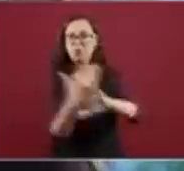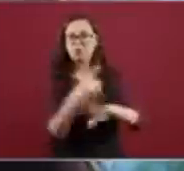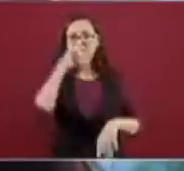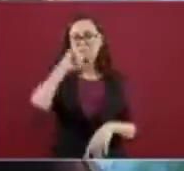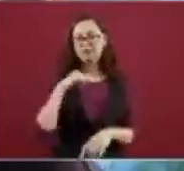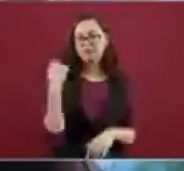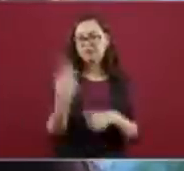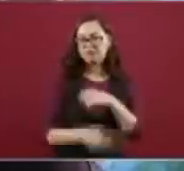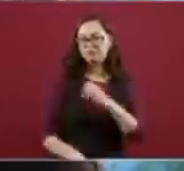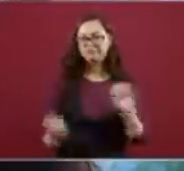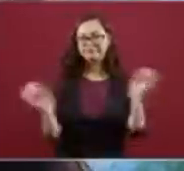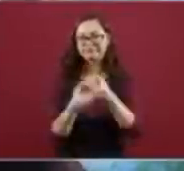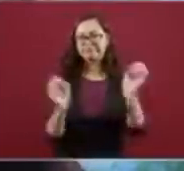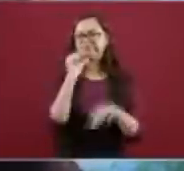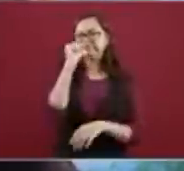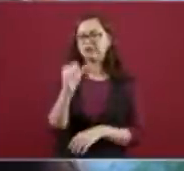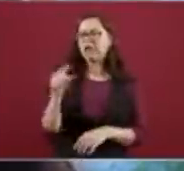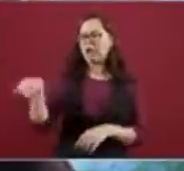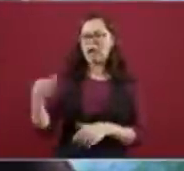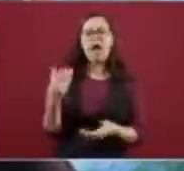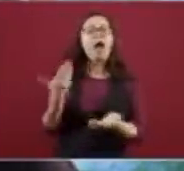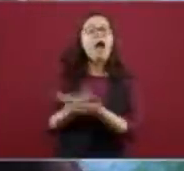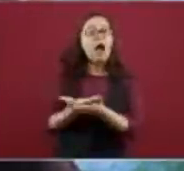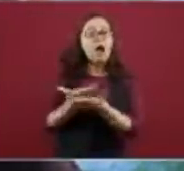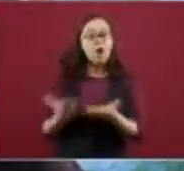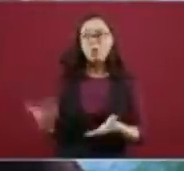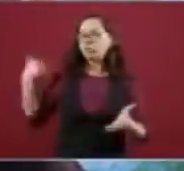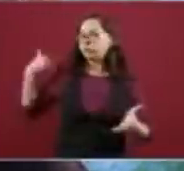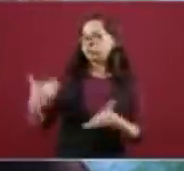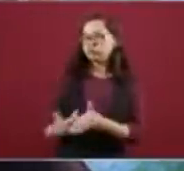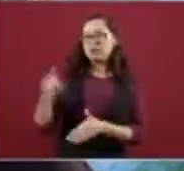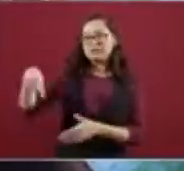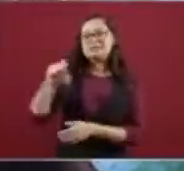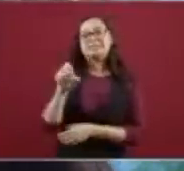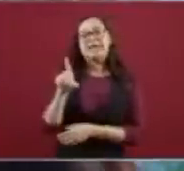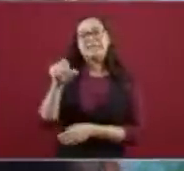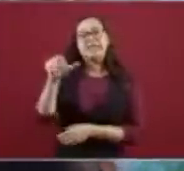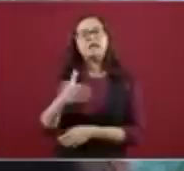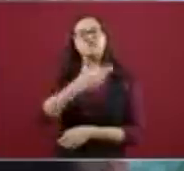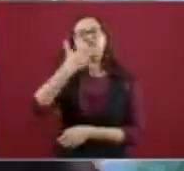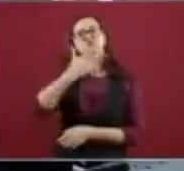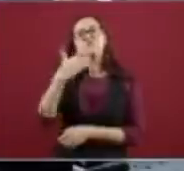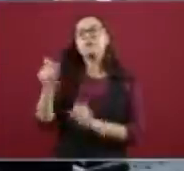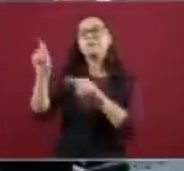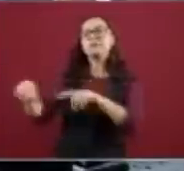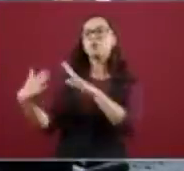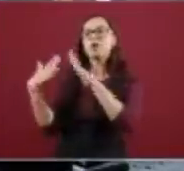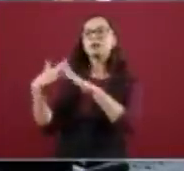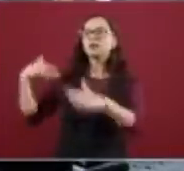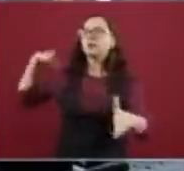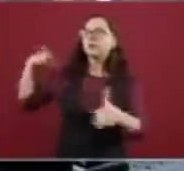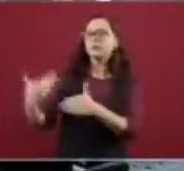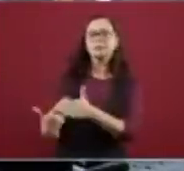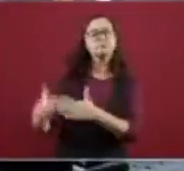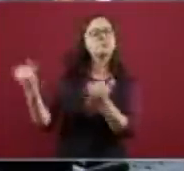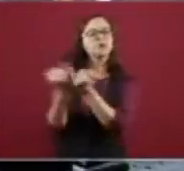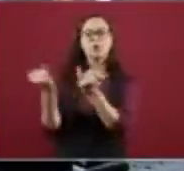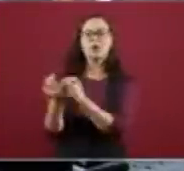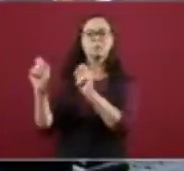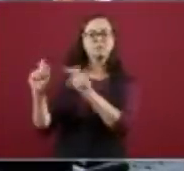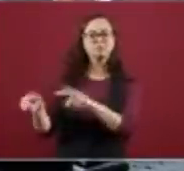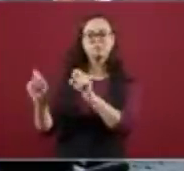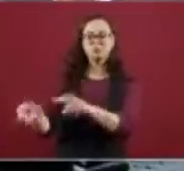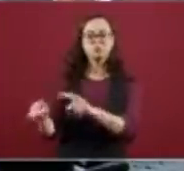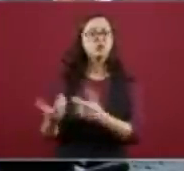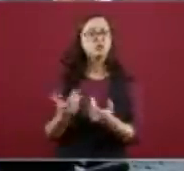zona, repito, donde ya existe vivienda de la Secretaría de la Defensa y de acuerdo a los usos de suelo. Y todas son para Guardia Nacional. Así